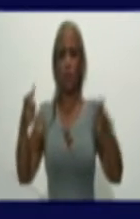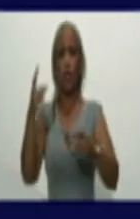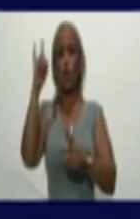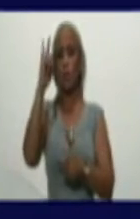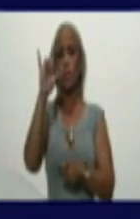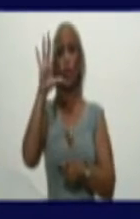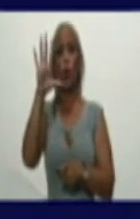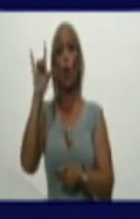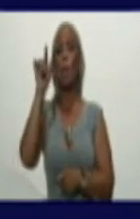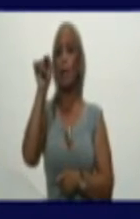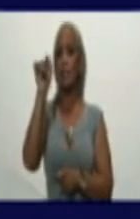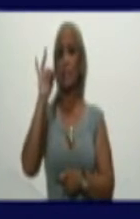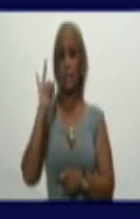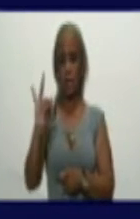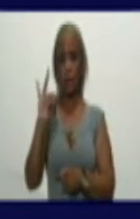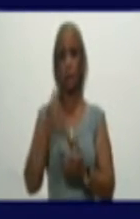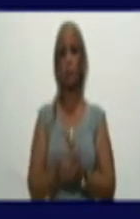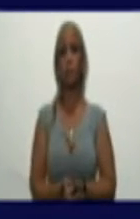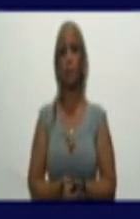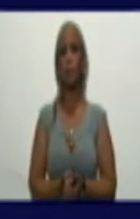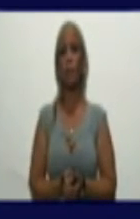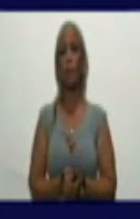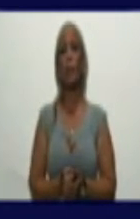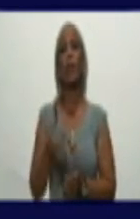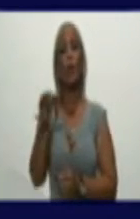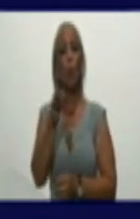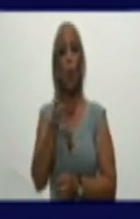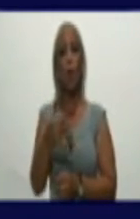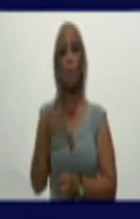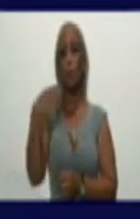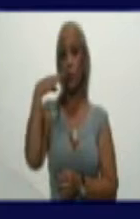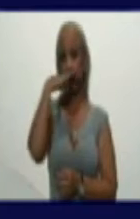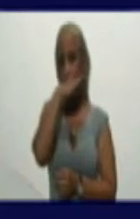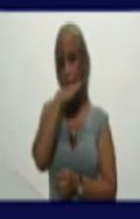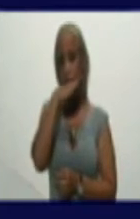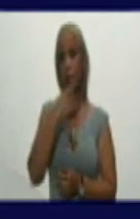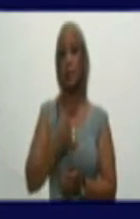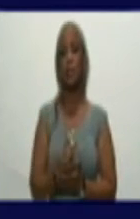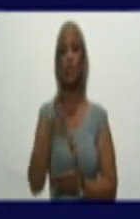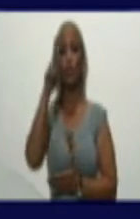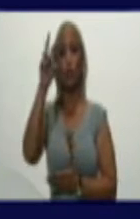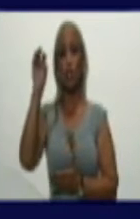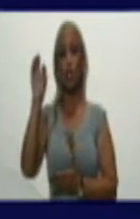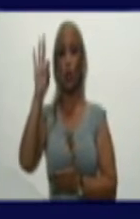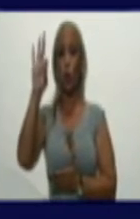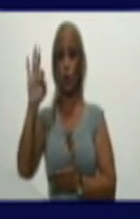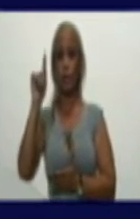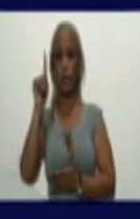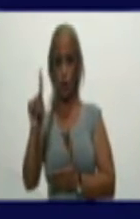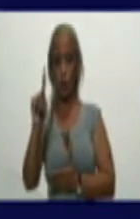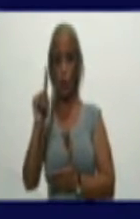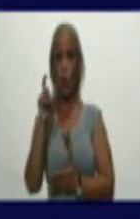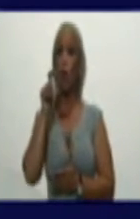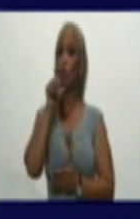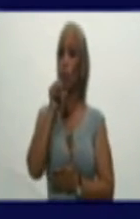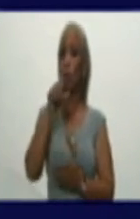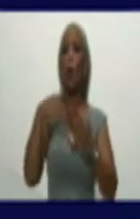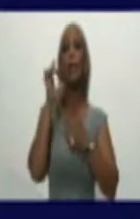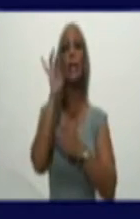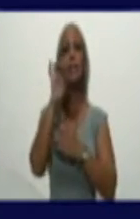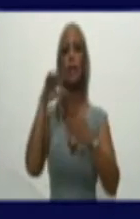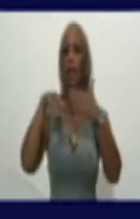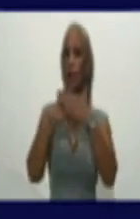967,7. Seguido de el municipio Guisa, que ha reportado 281 casos en los últimos 15 días y